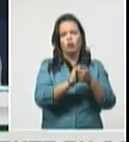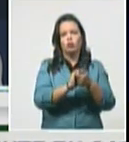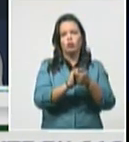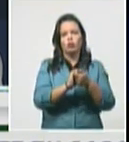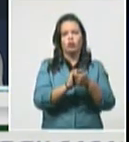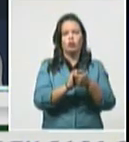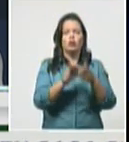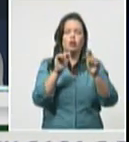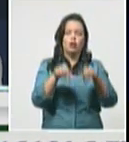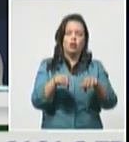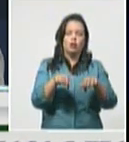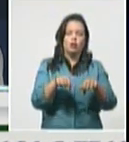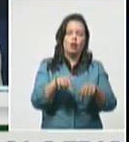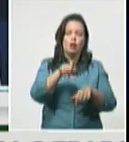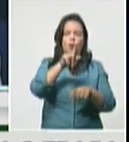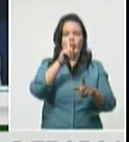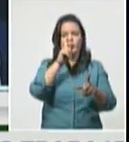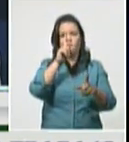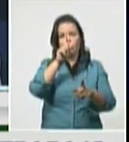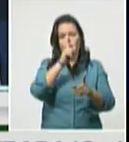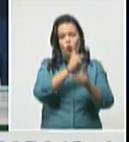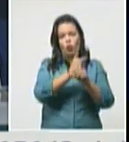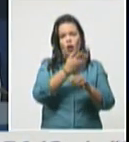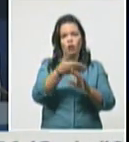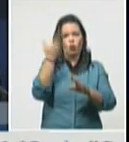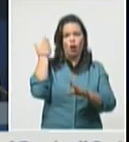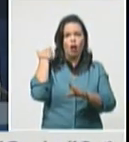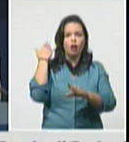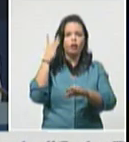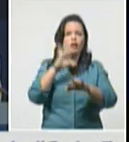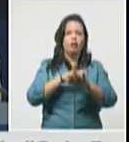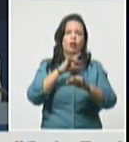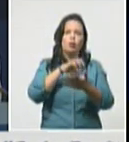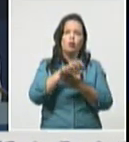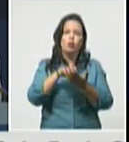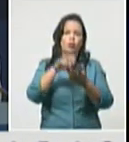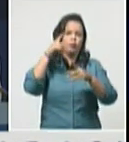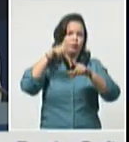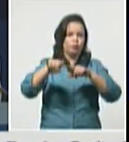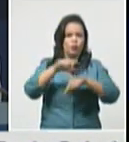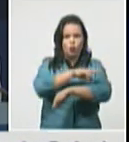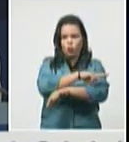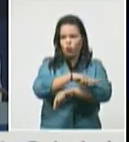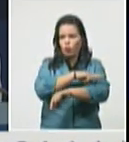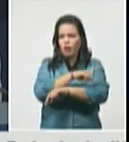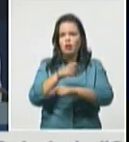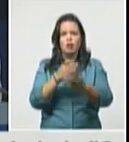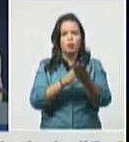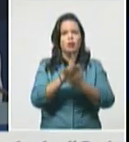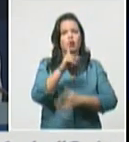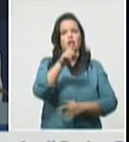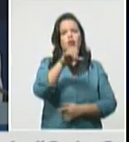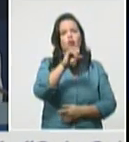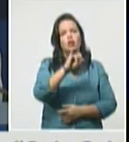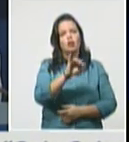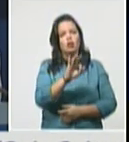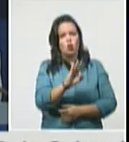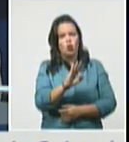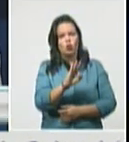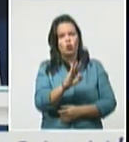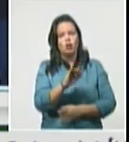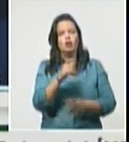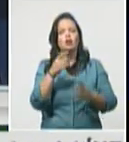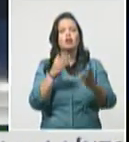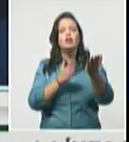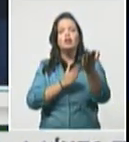En el exterior se mantienen los 168 que hemos dicho en días anteriores, y se mantienen los